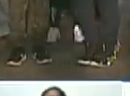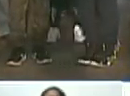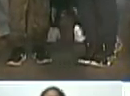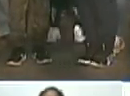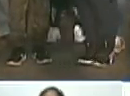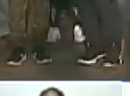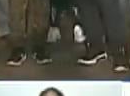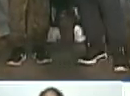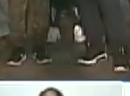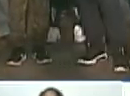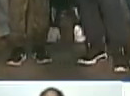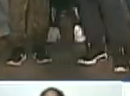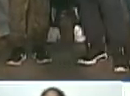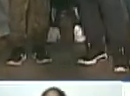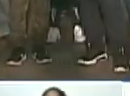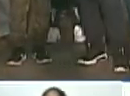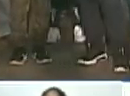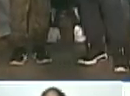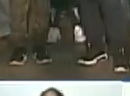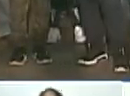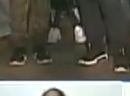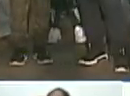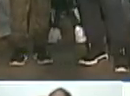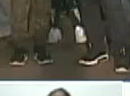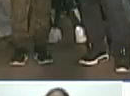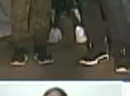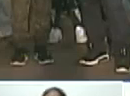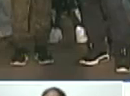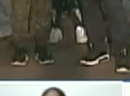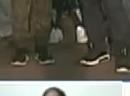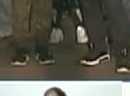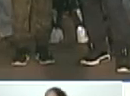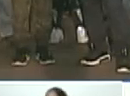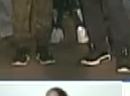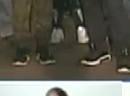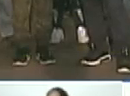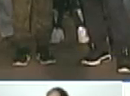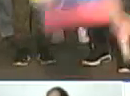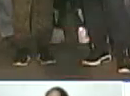subimos a TikTok? Alfred Nazaré, ¿por qué? ¿Por qué eres así?